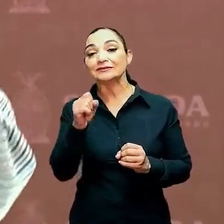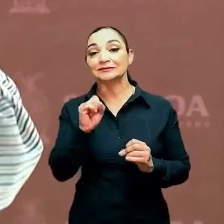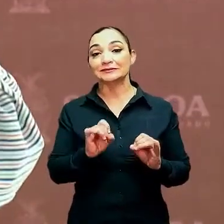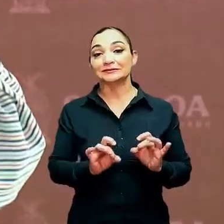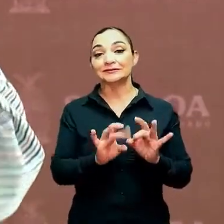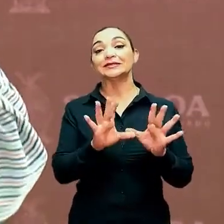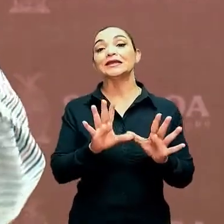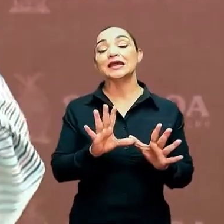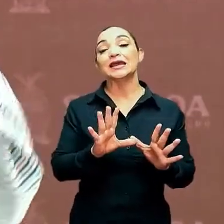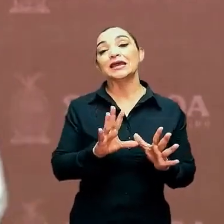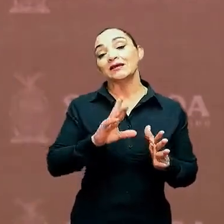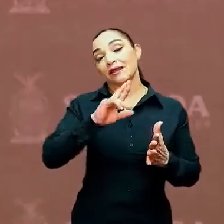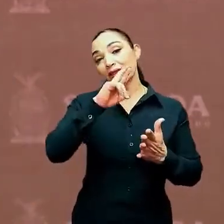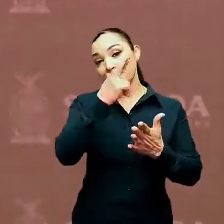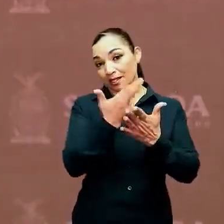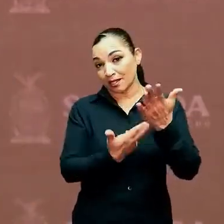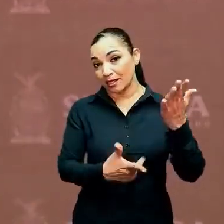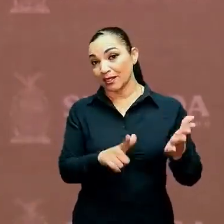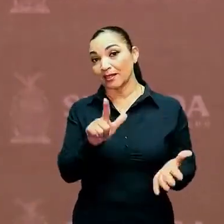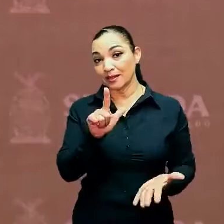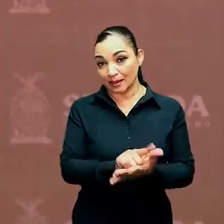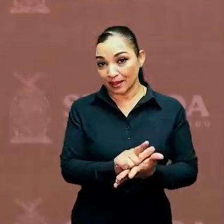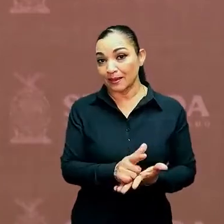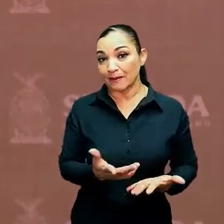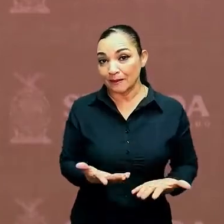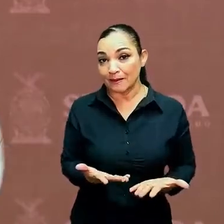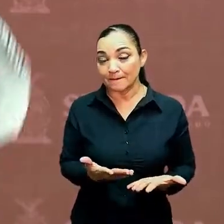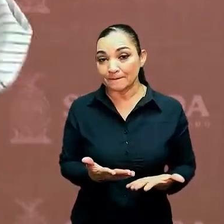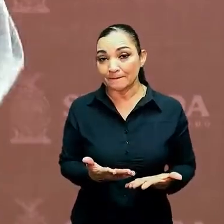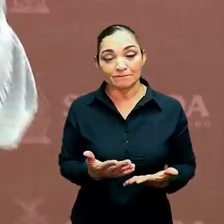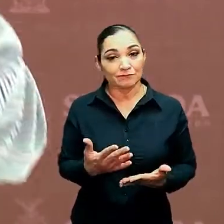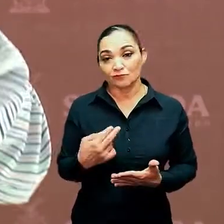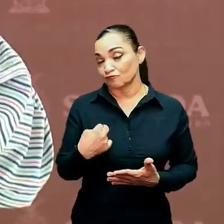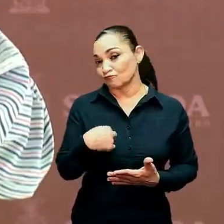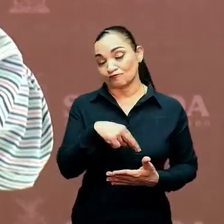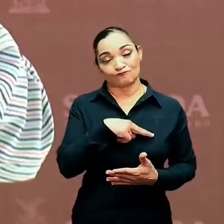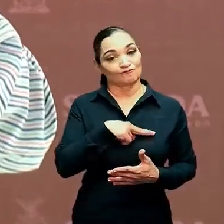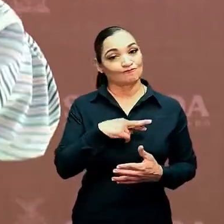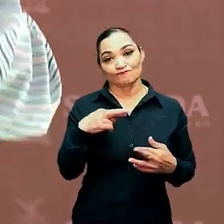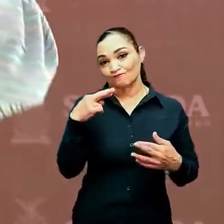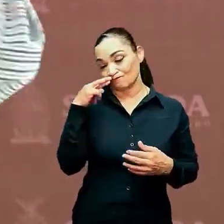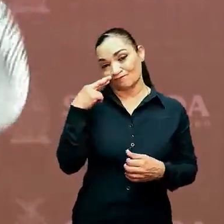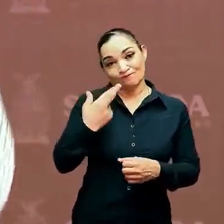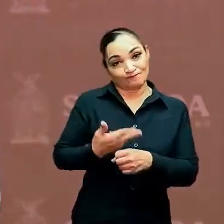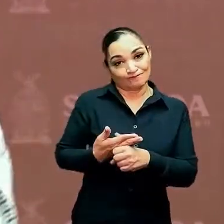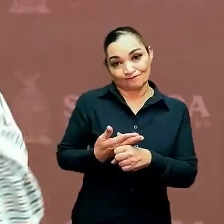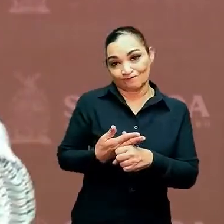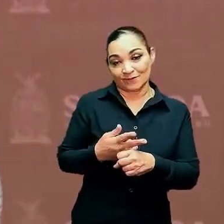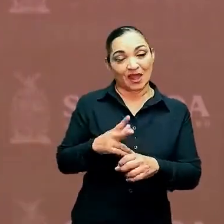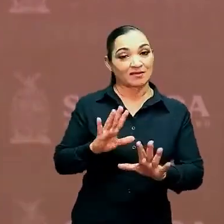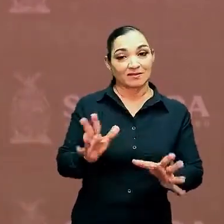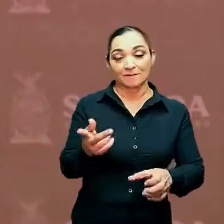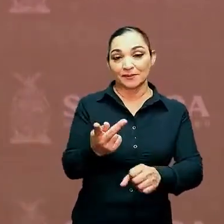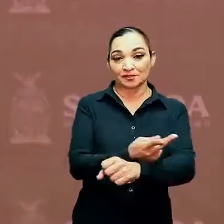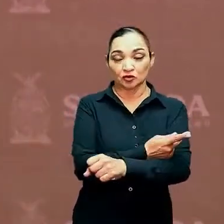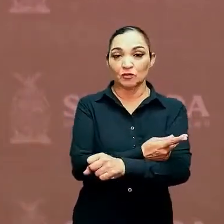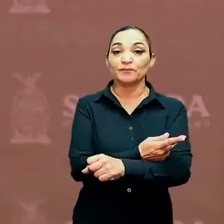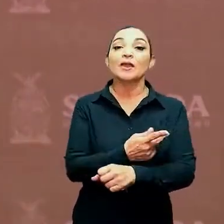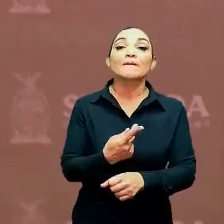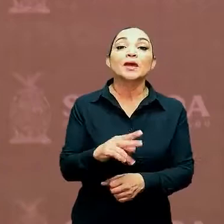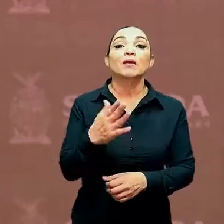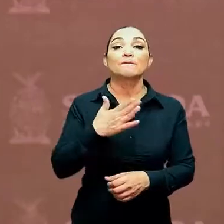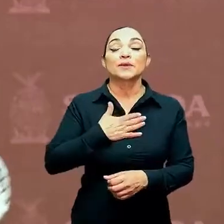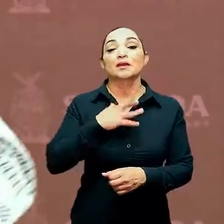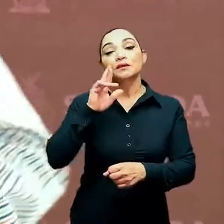no es tema de nosotros el tema de lo que pasó. Lo que sí es tema de nosotros es